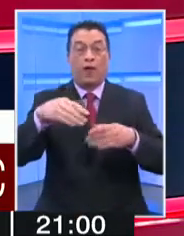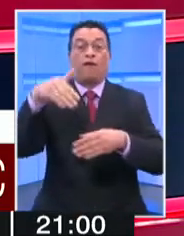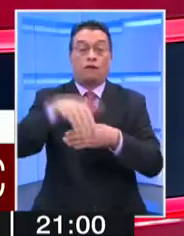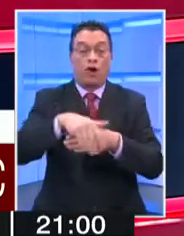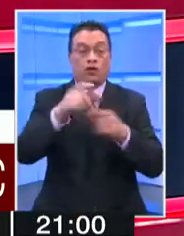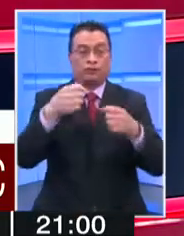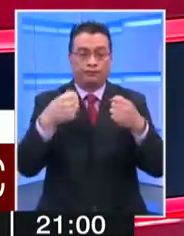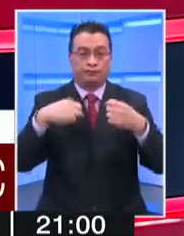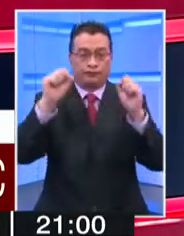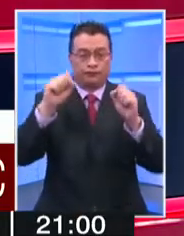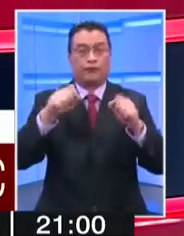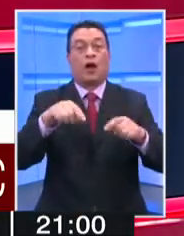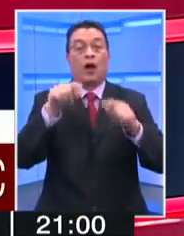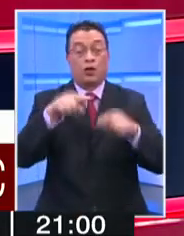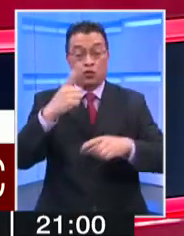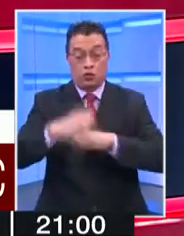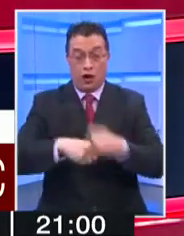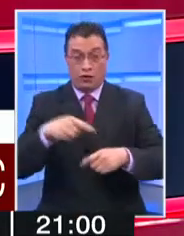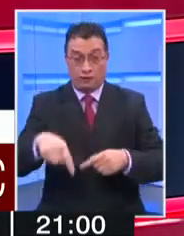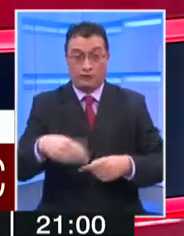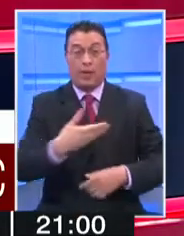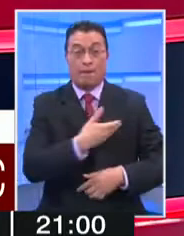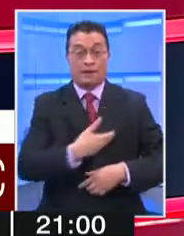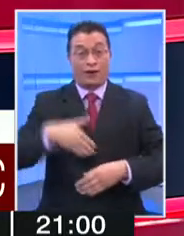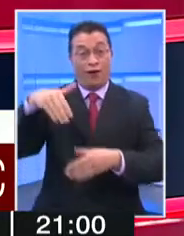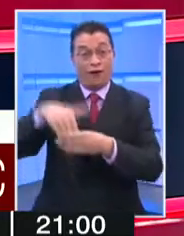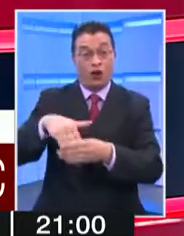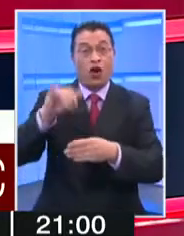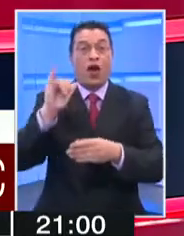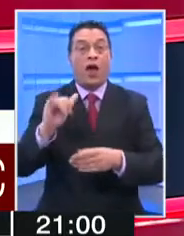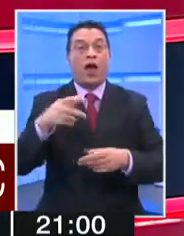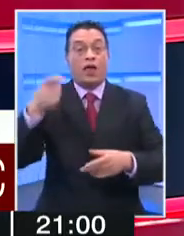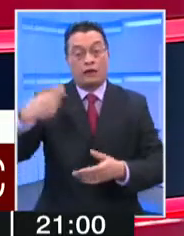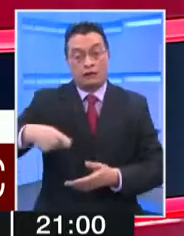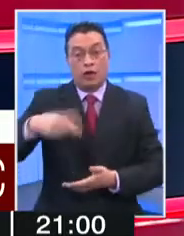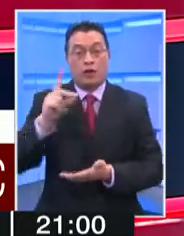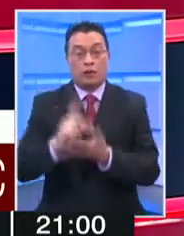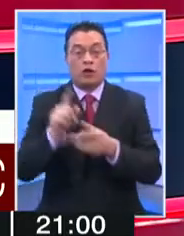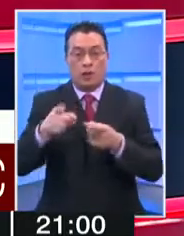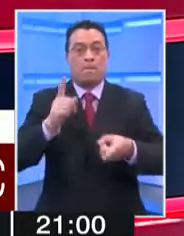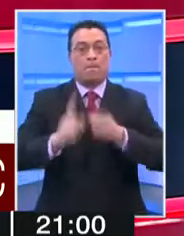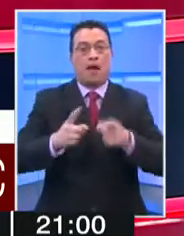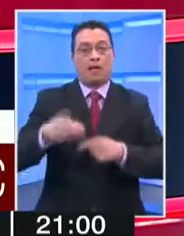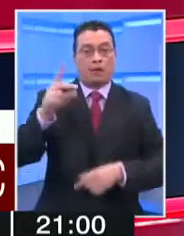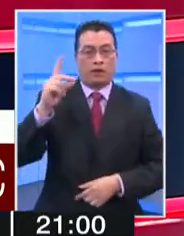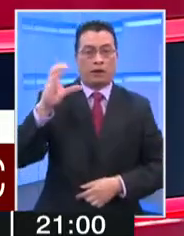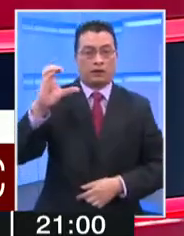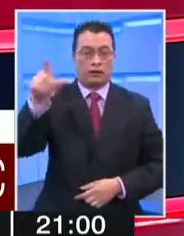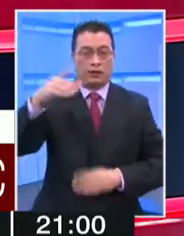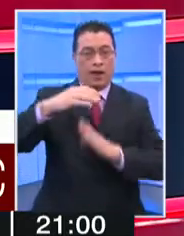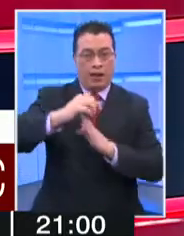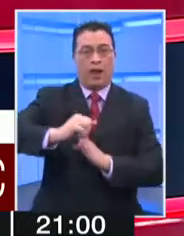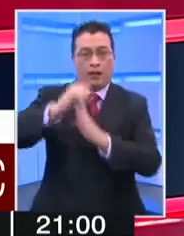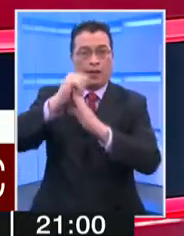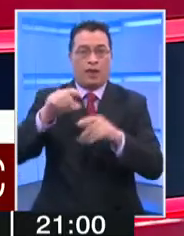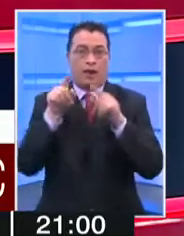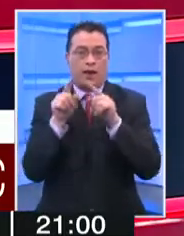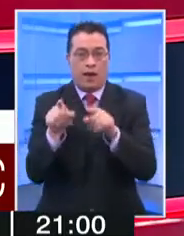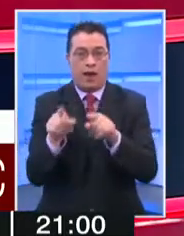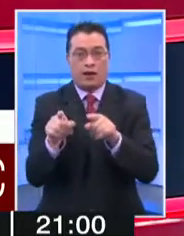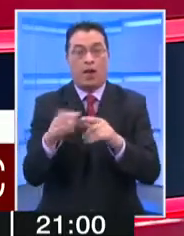en año de elecciones parlamentarias y presidenciales la senadora tiene la misión de conducir la colectividad mayoritaria de la nueva mayoría